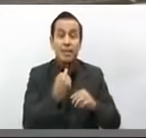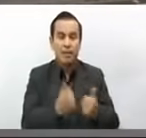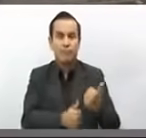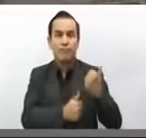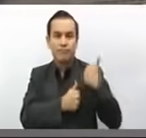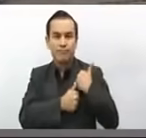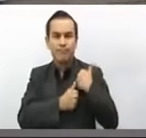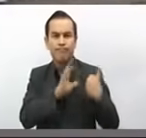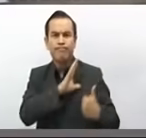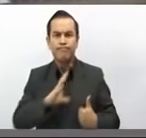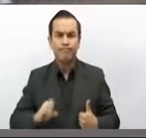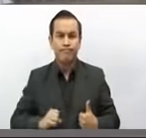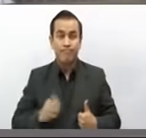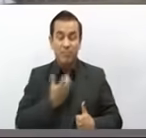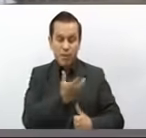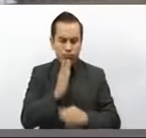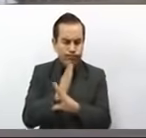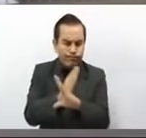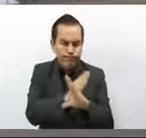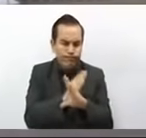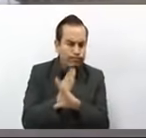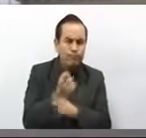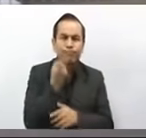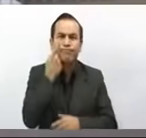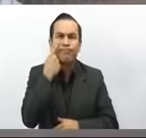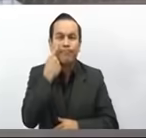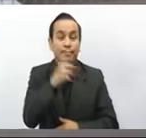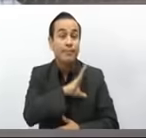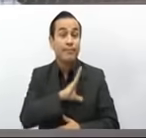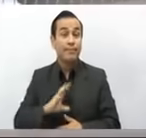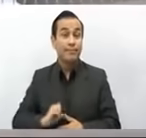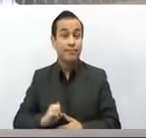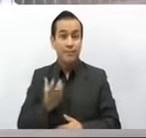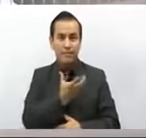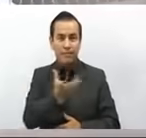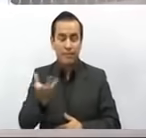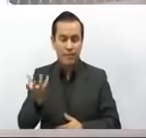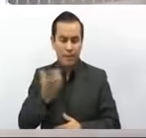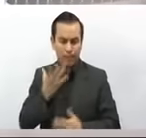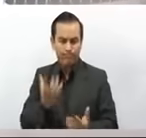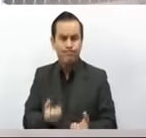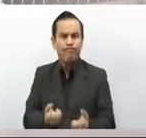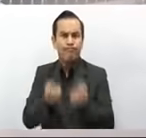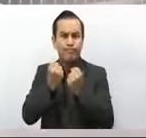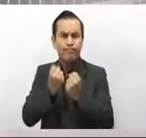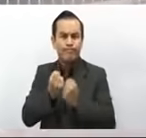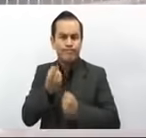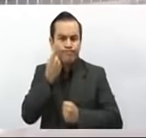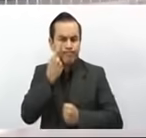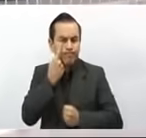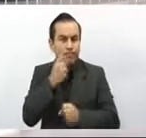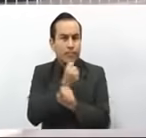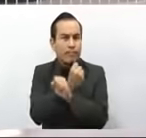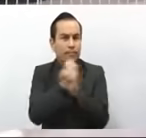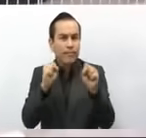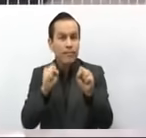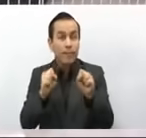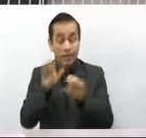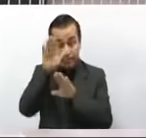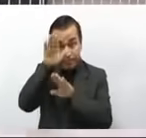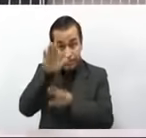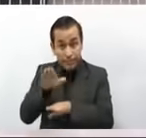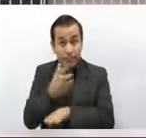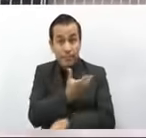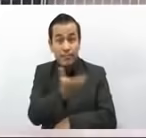Salvador, brazo protector del pueblo salvadoreño, heroica institución garante de la libertad, soberanía